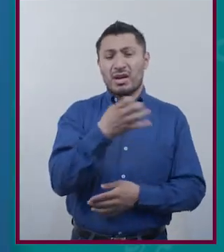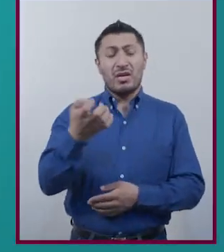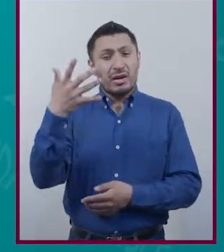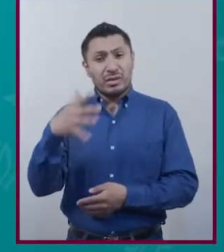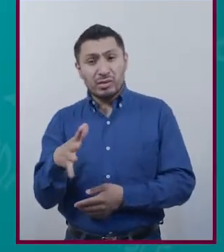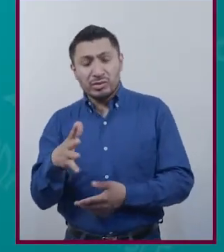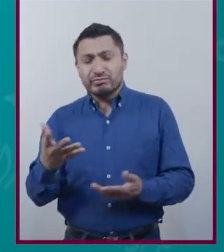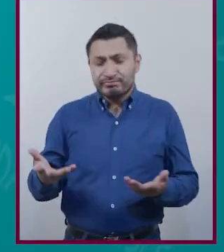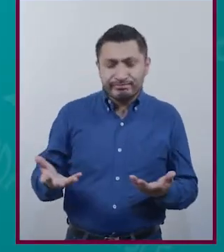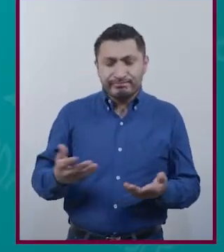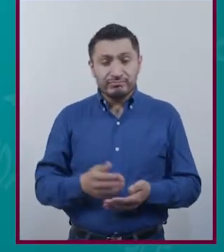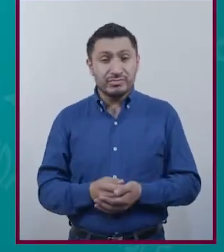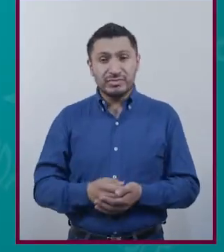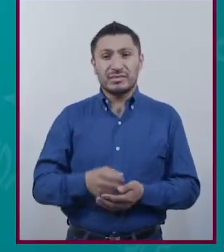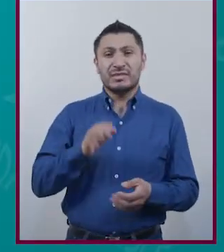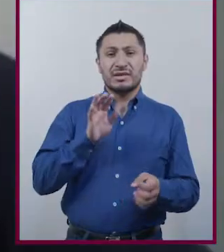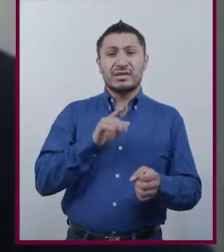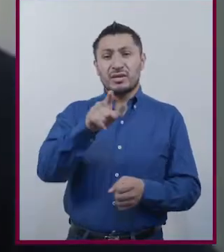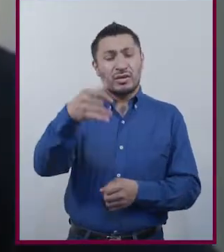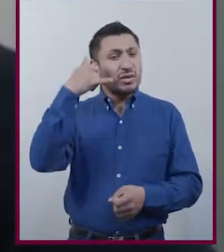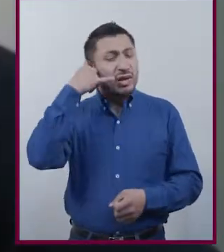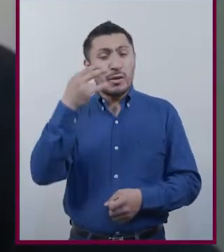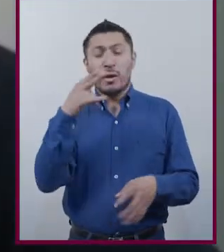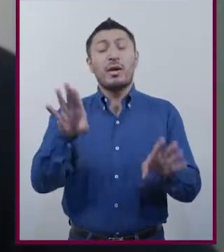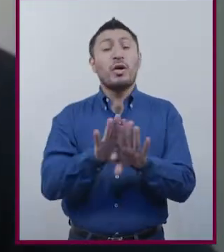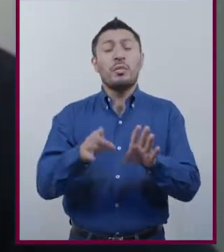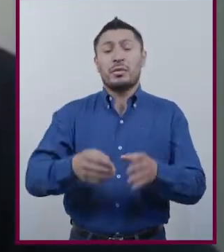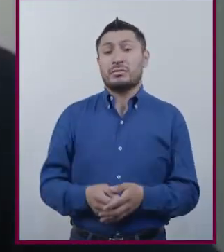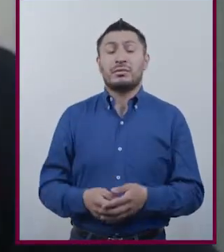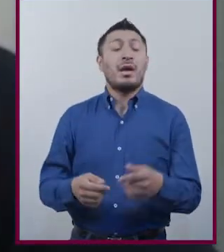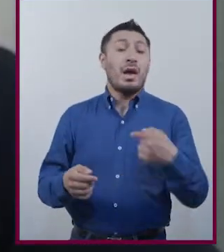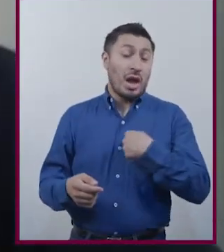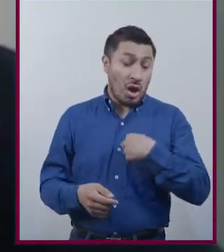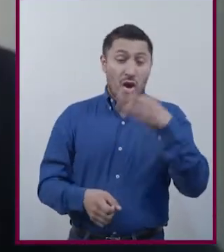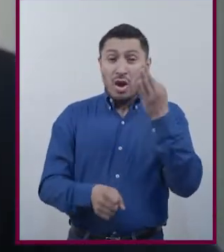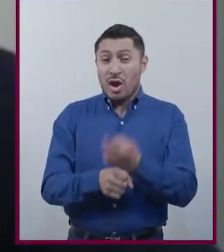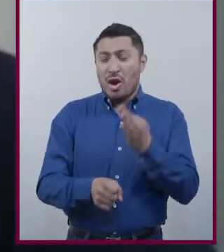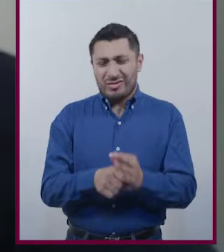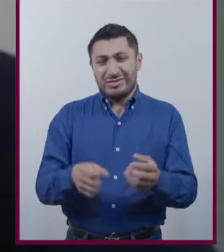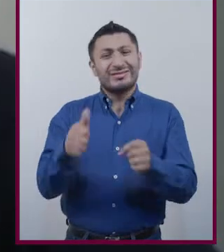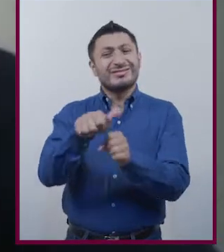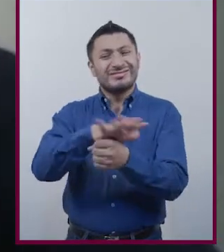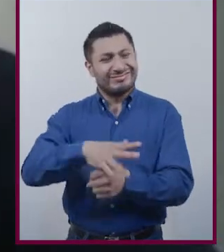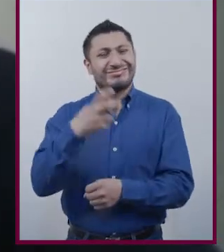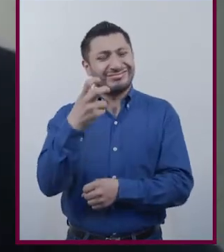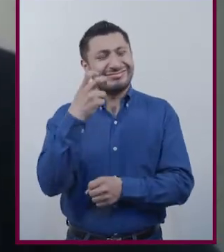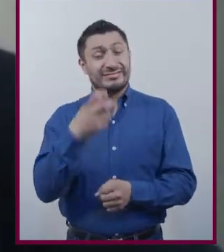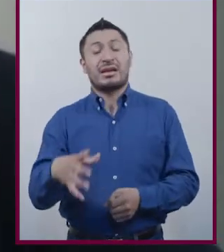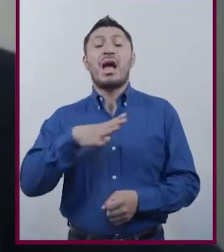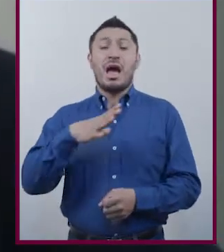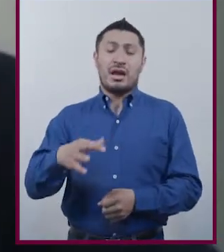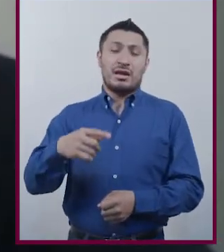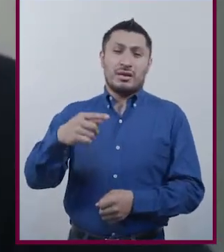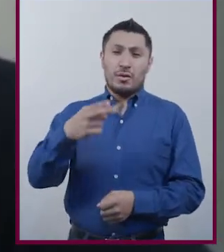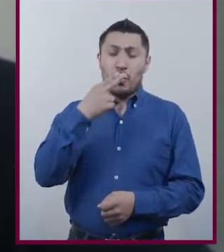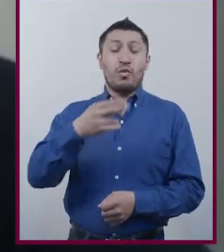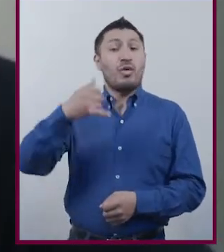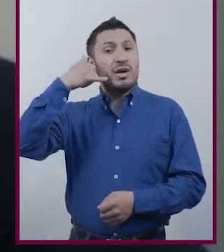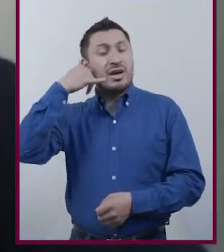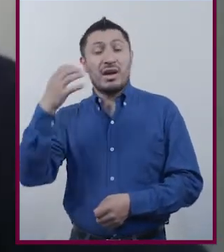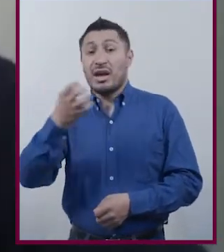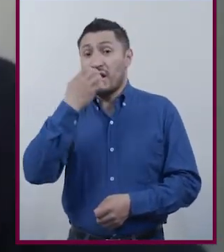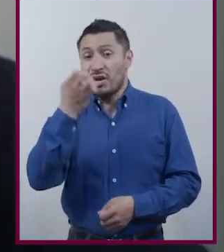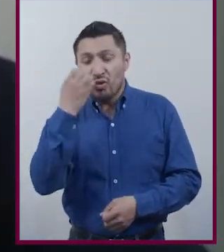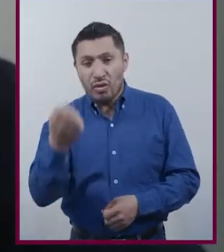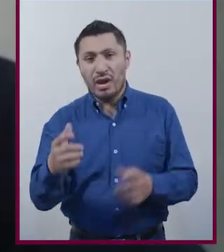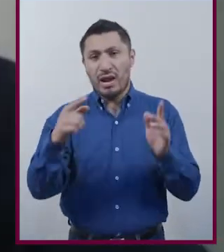1910. ¿Qué uso le das a tu teléfono? Pues principalmente ahorita con la pandemia es la escuela, que son para tareas,